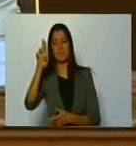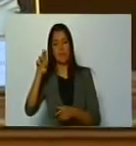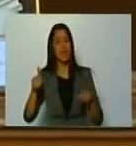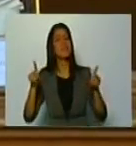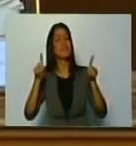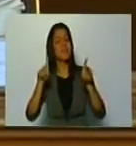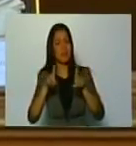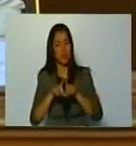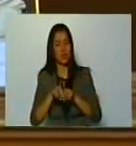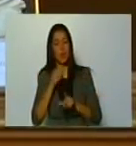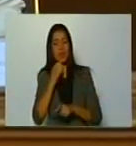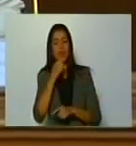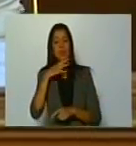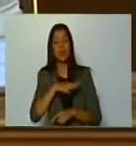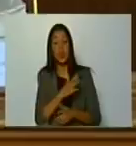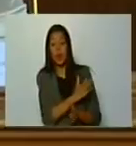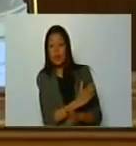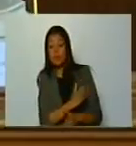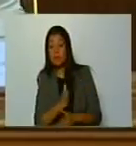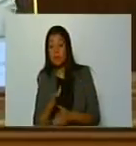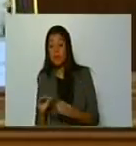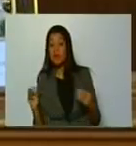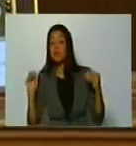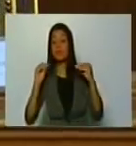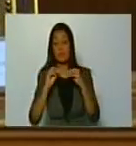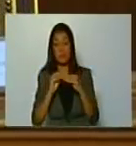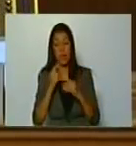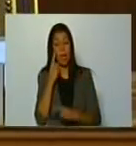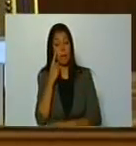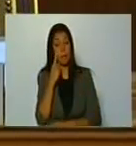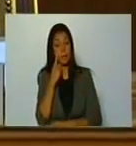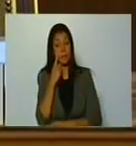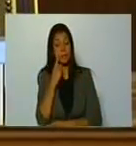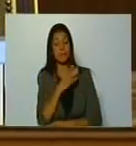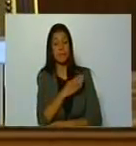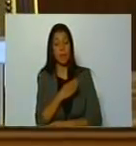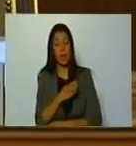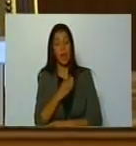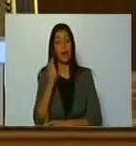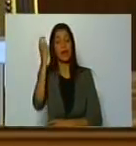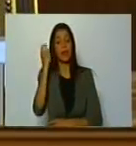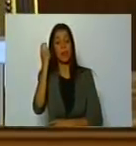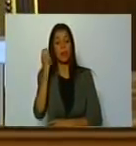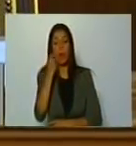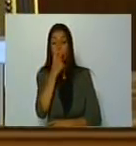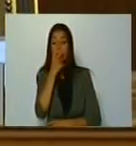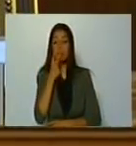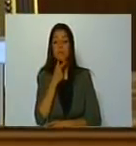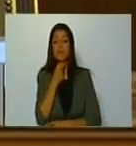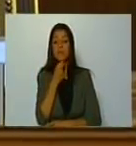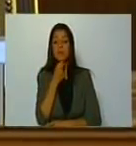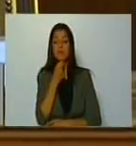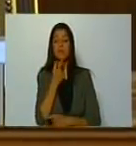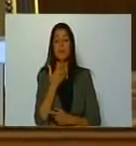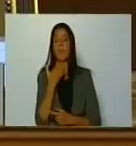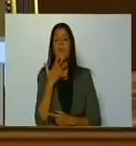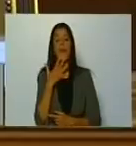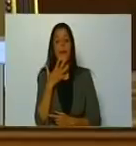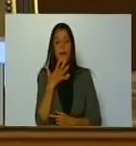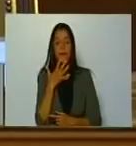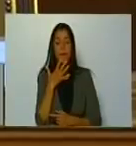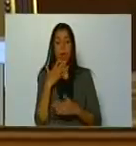históricamente. Y por eso nosotros veíamos al diputado Freddy Guevara con